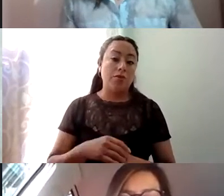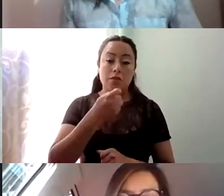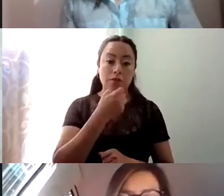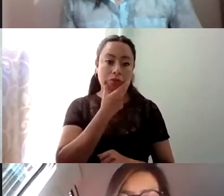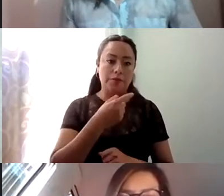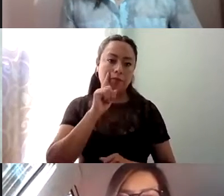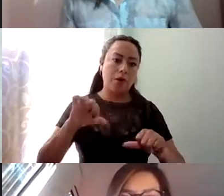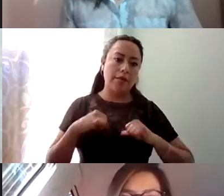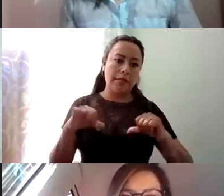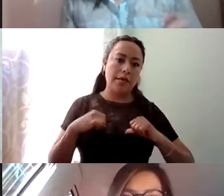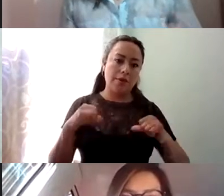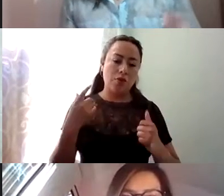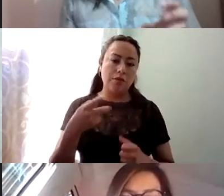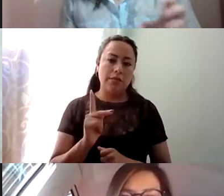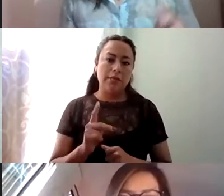entonces no